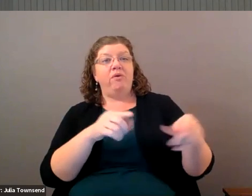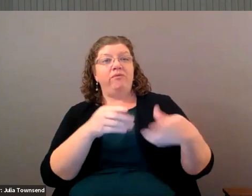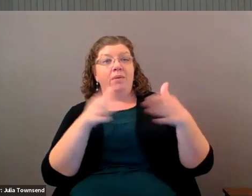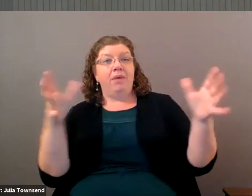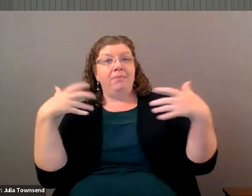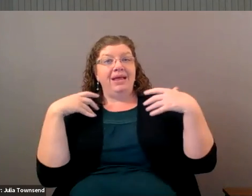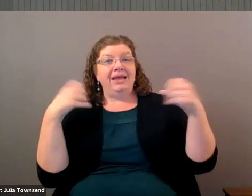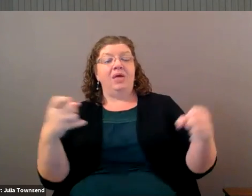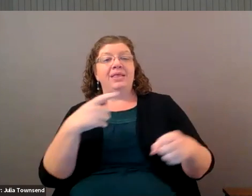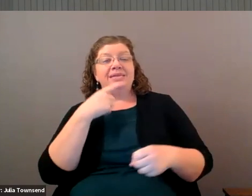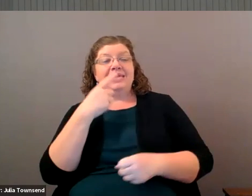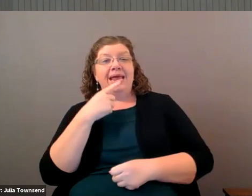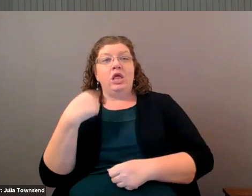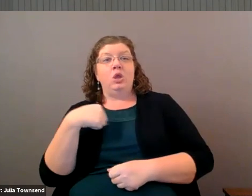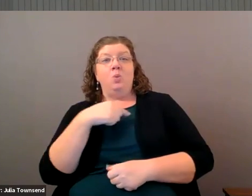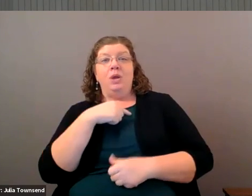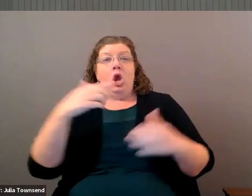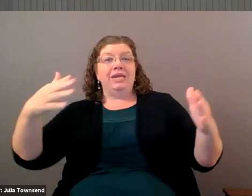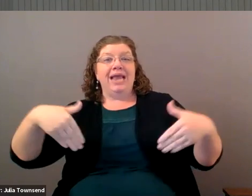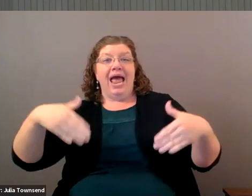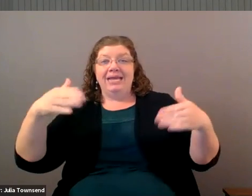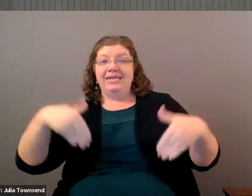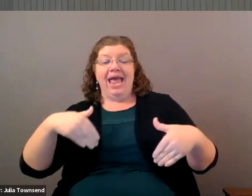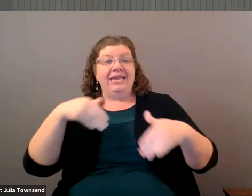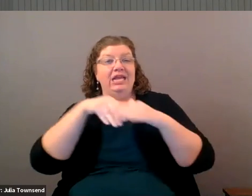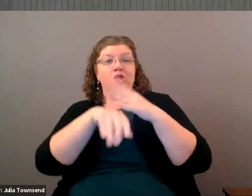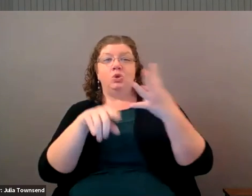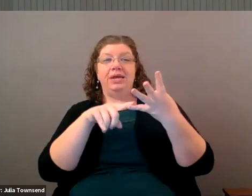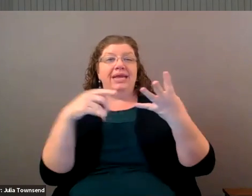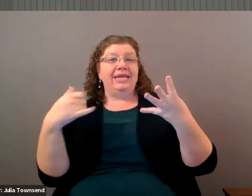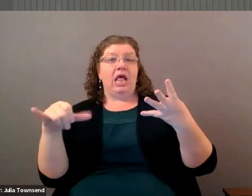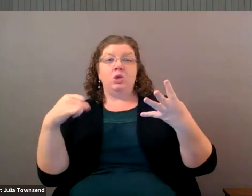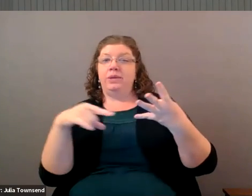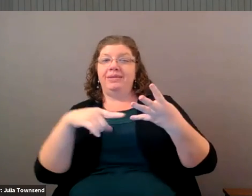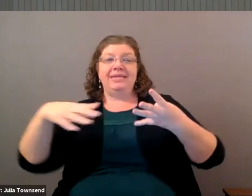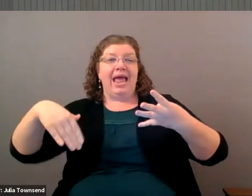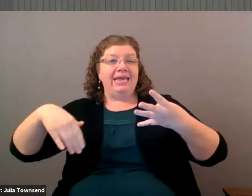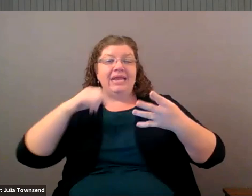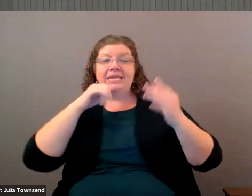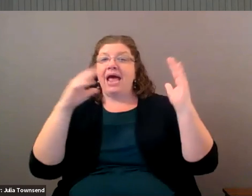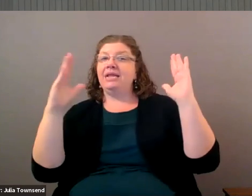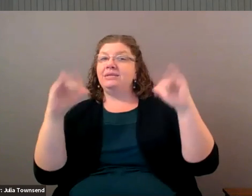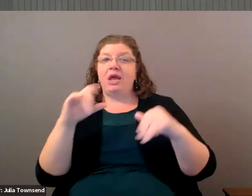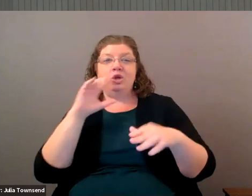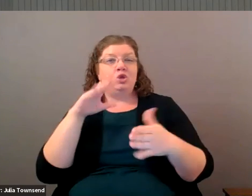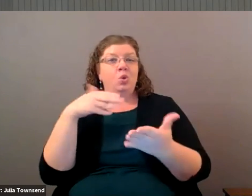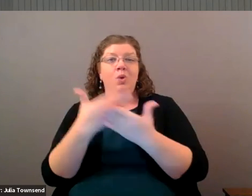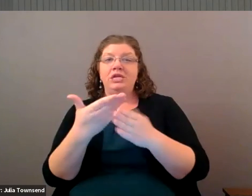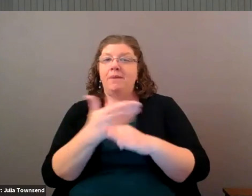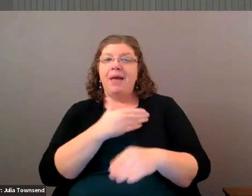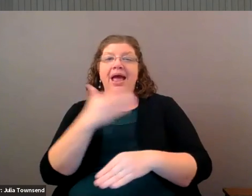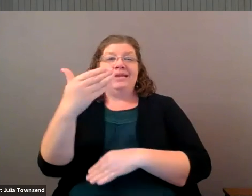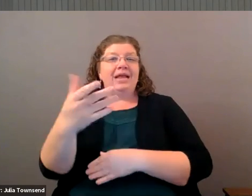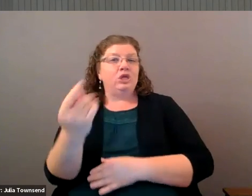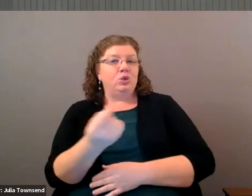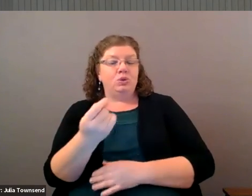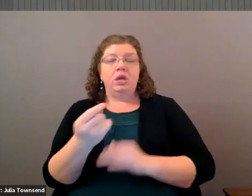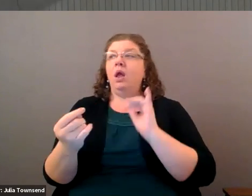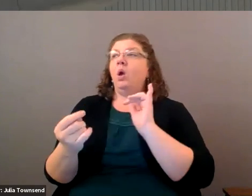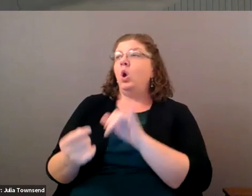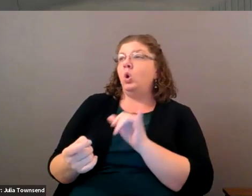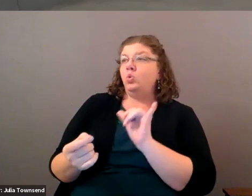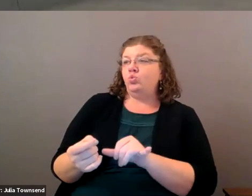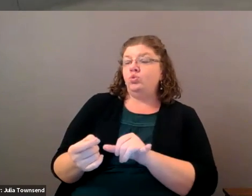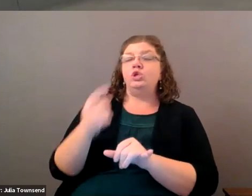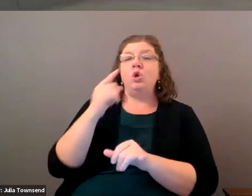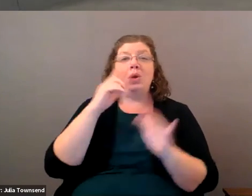hoy dice que no estamos entrando a nivel amarillo y nos espera que lo lleguemos para el martes que entra. Así que esperamos que si lo